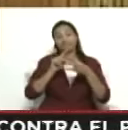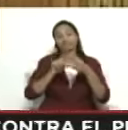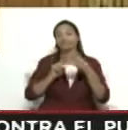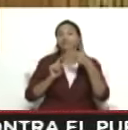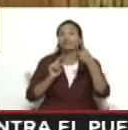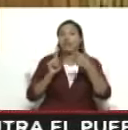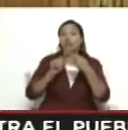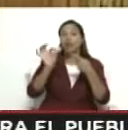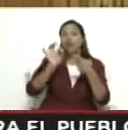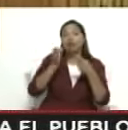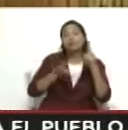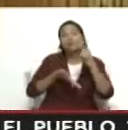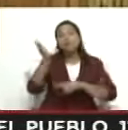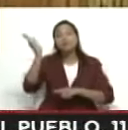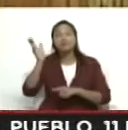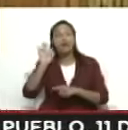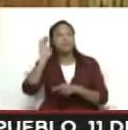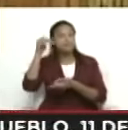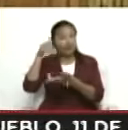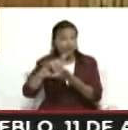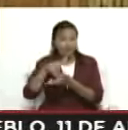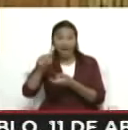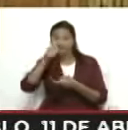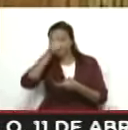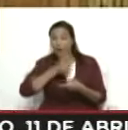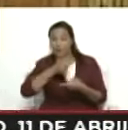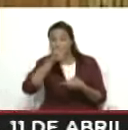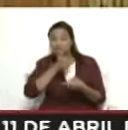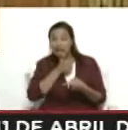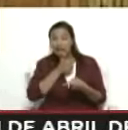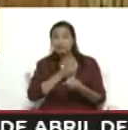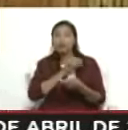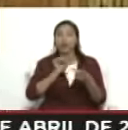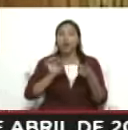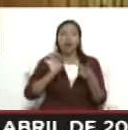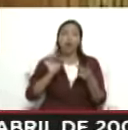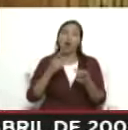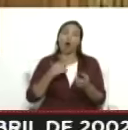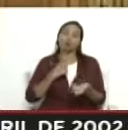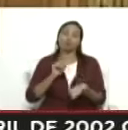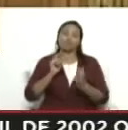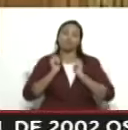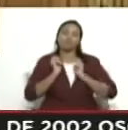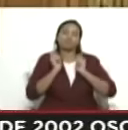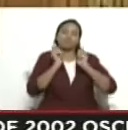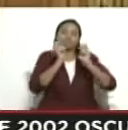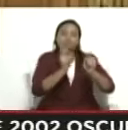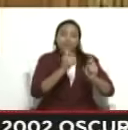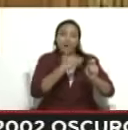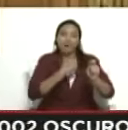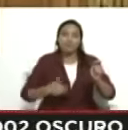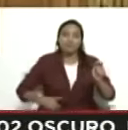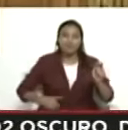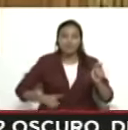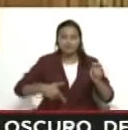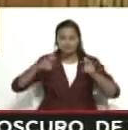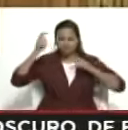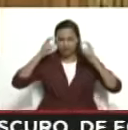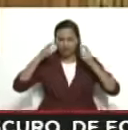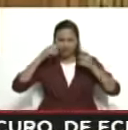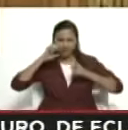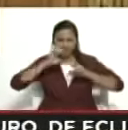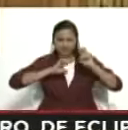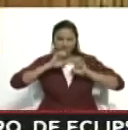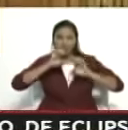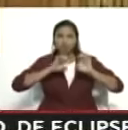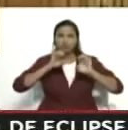Maracay, resistir o entregarse. Y él les evaluó. Cuando yo hablé por teléfono con él,